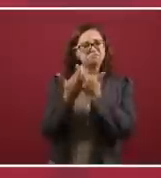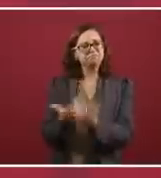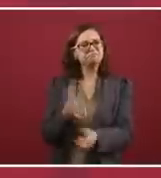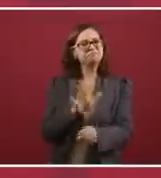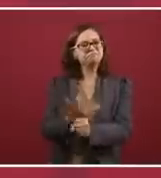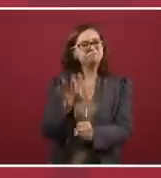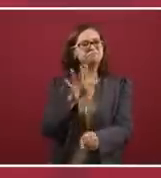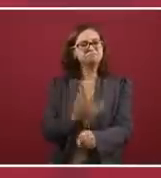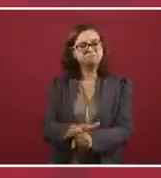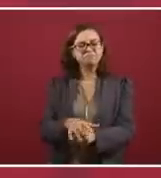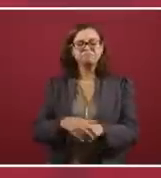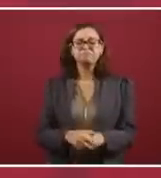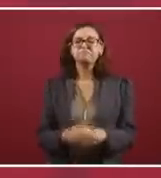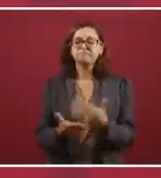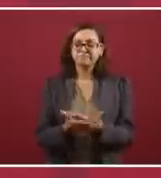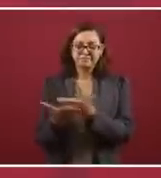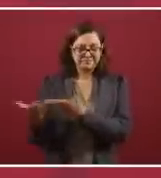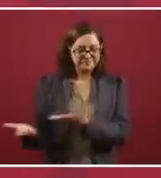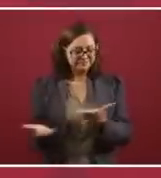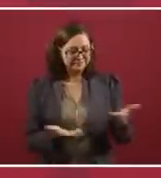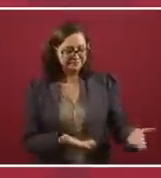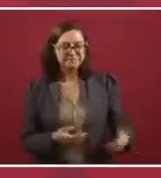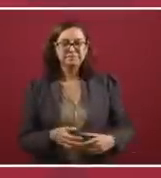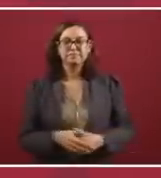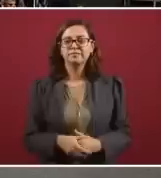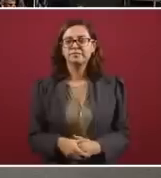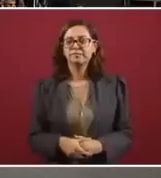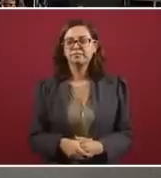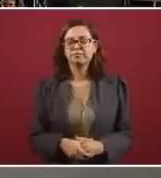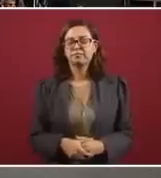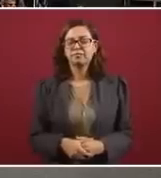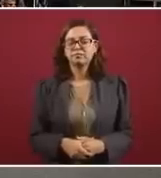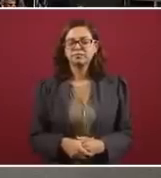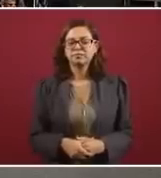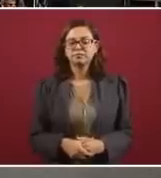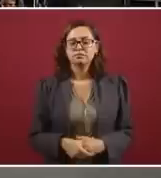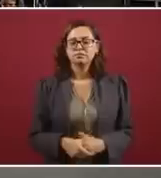México. Ahora sí, licenciado.